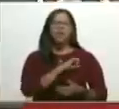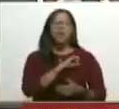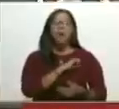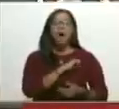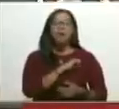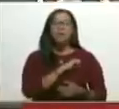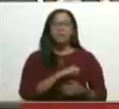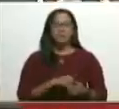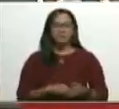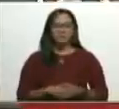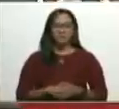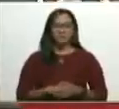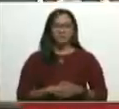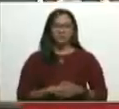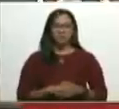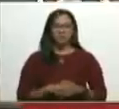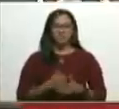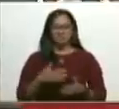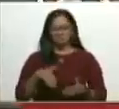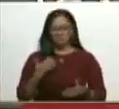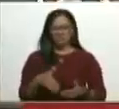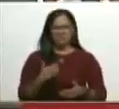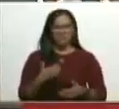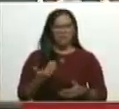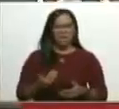cobardes, es de miserables,